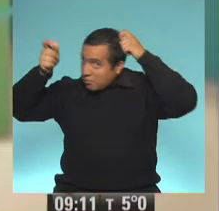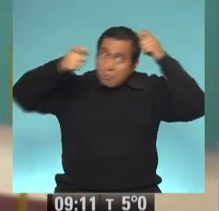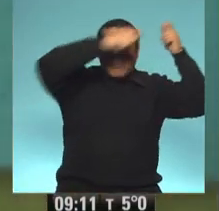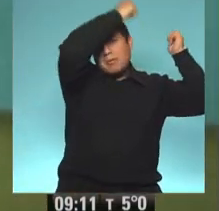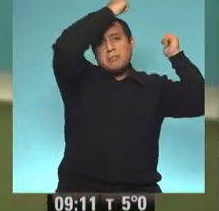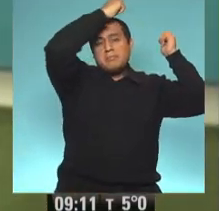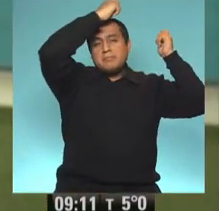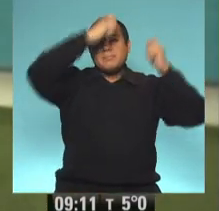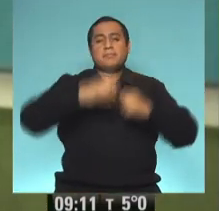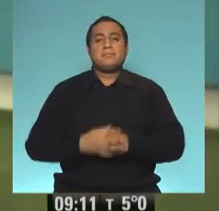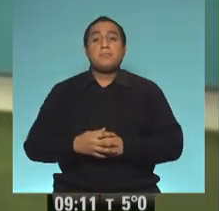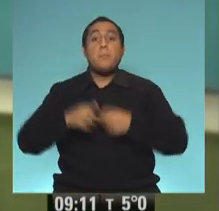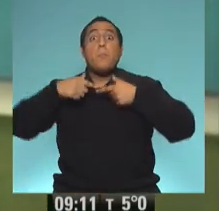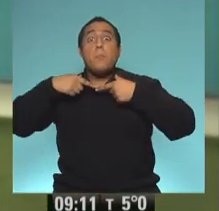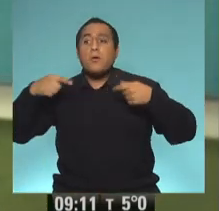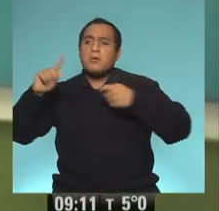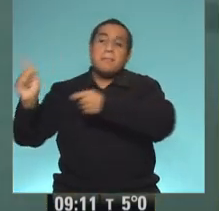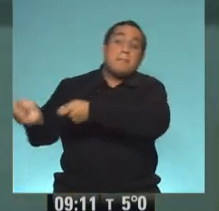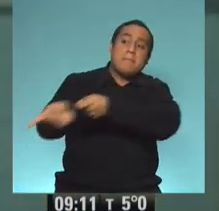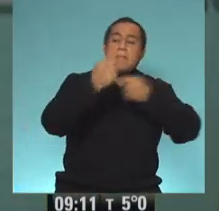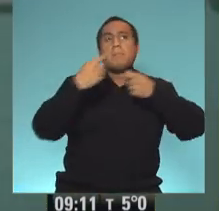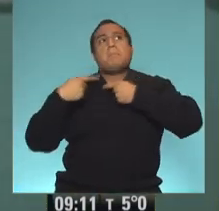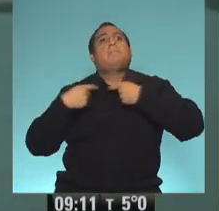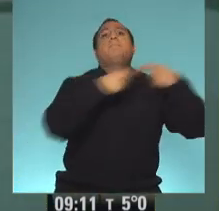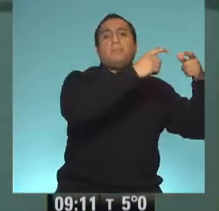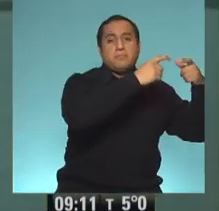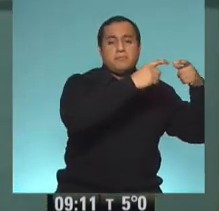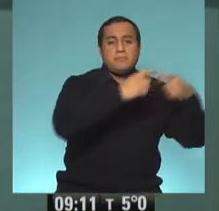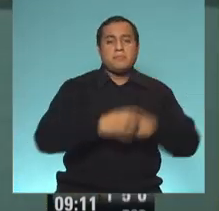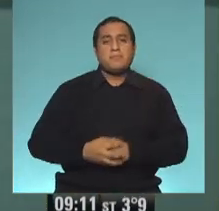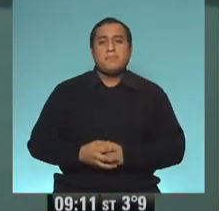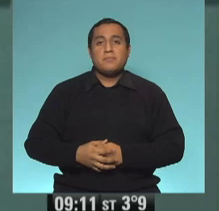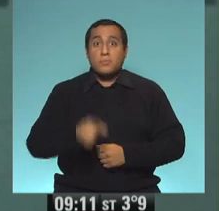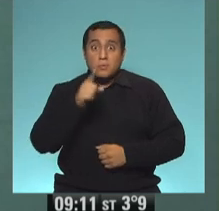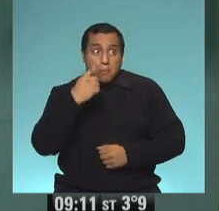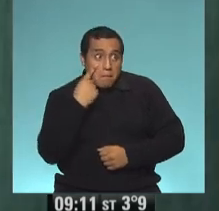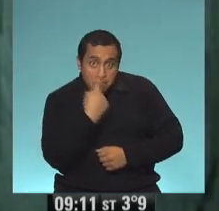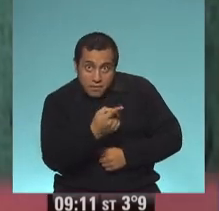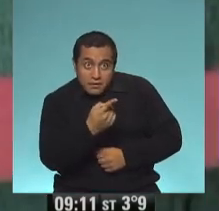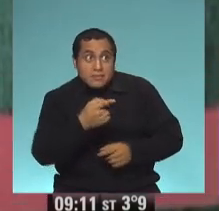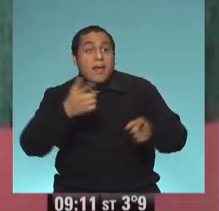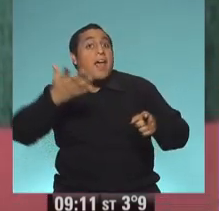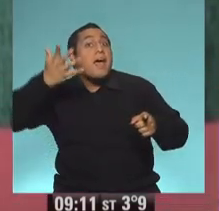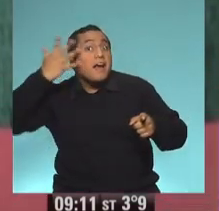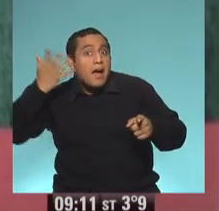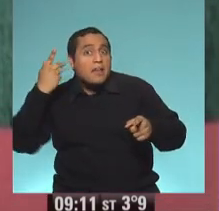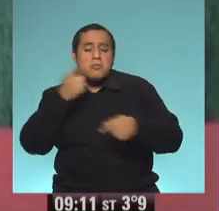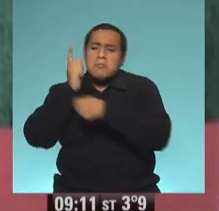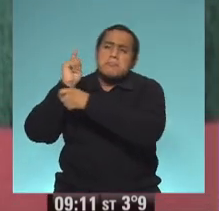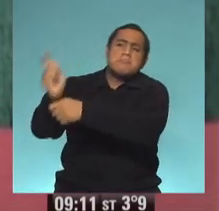sombrero y el moño, ño, ño, ño. ¿Lo ves o no lo ves? Al gato que